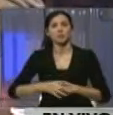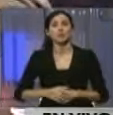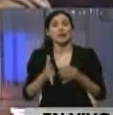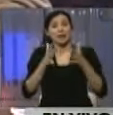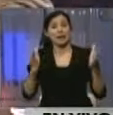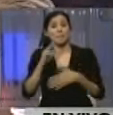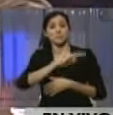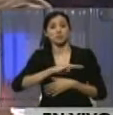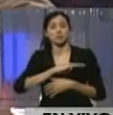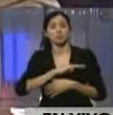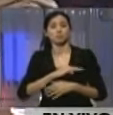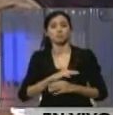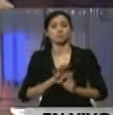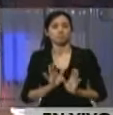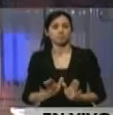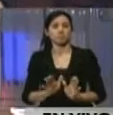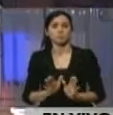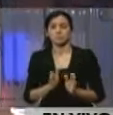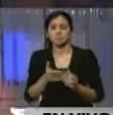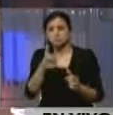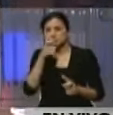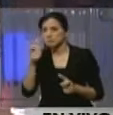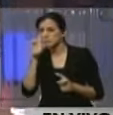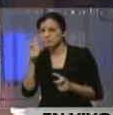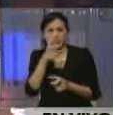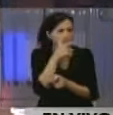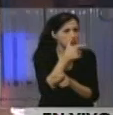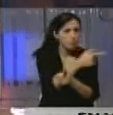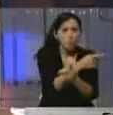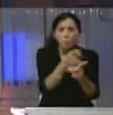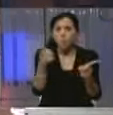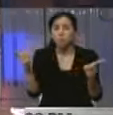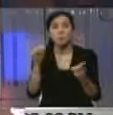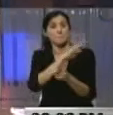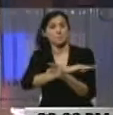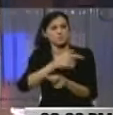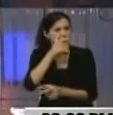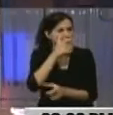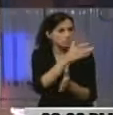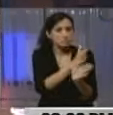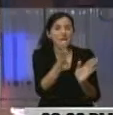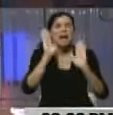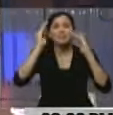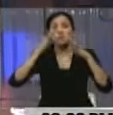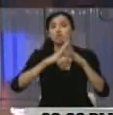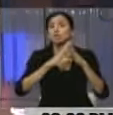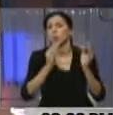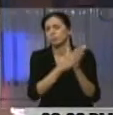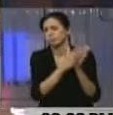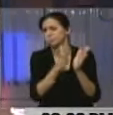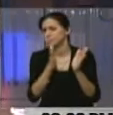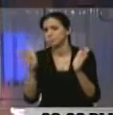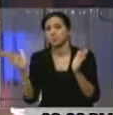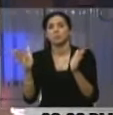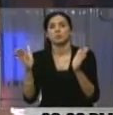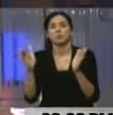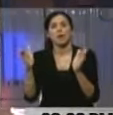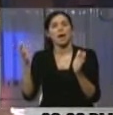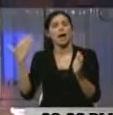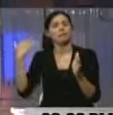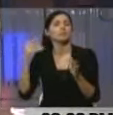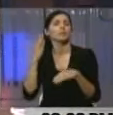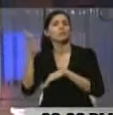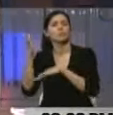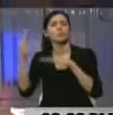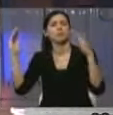misión abarque todos los espacios, ¿no? Como se hizo recientemente allá en el feudo